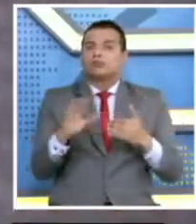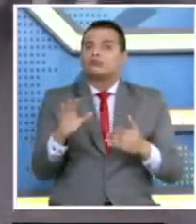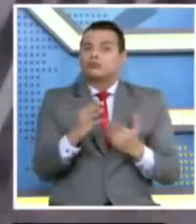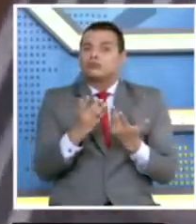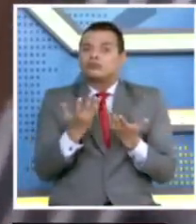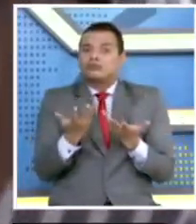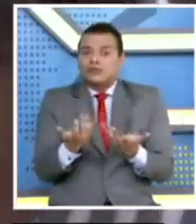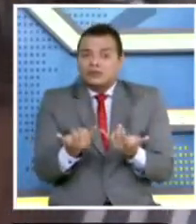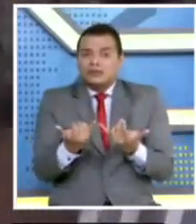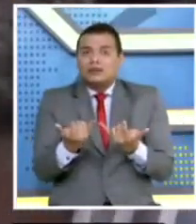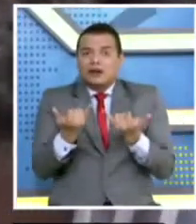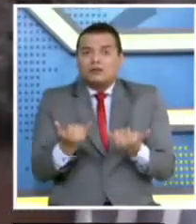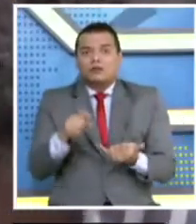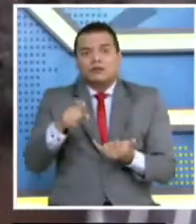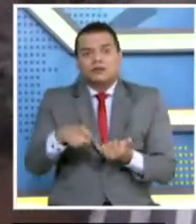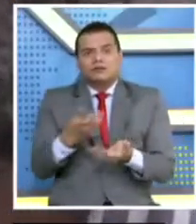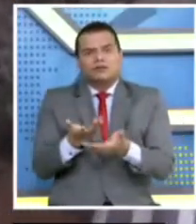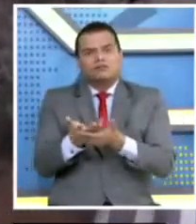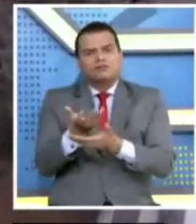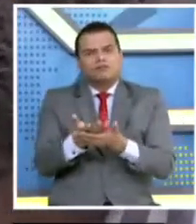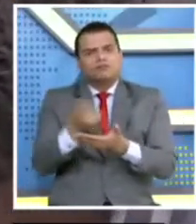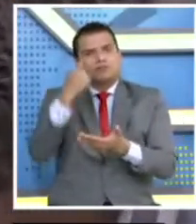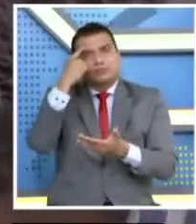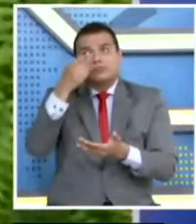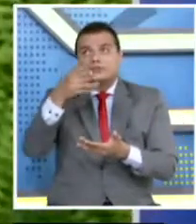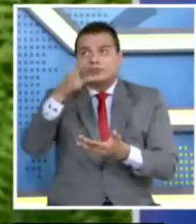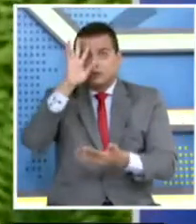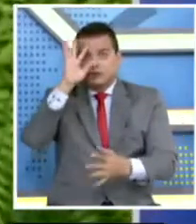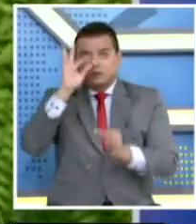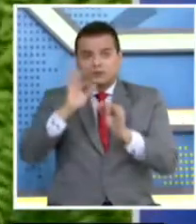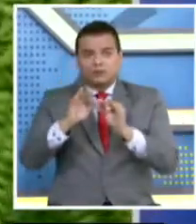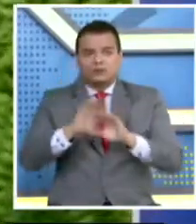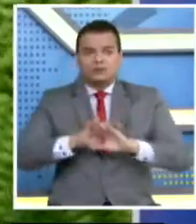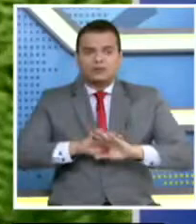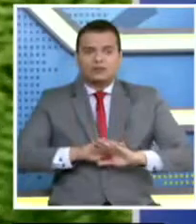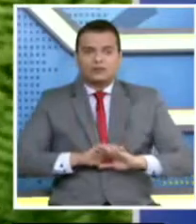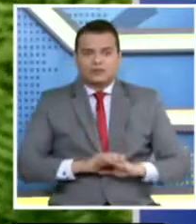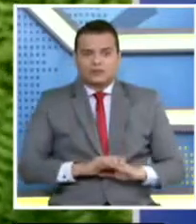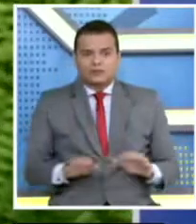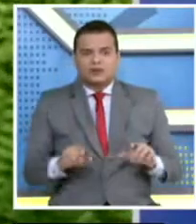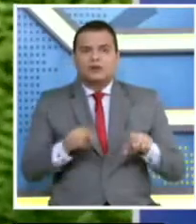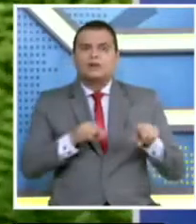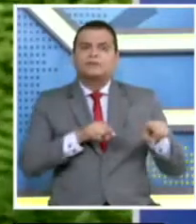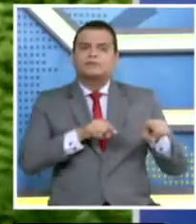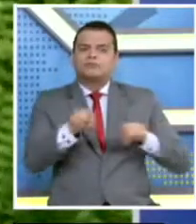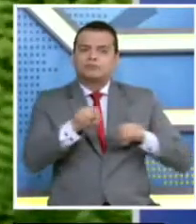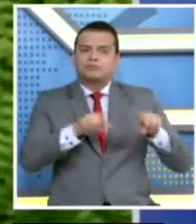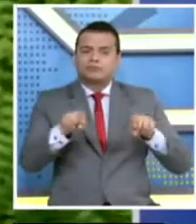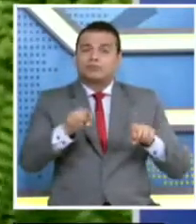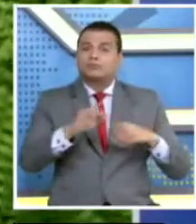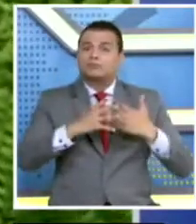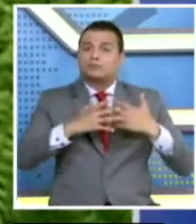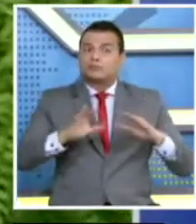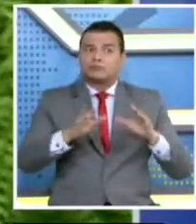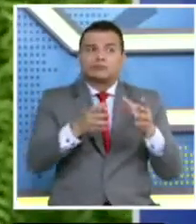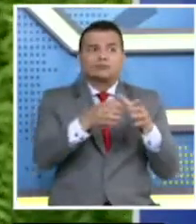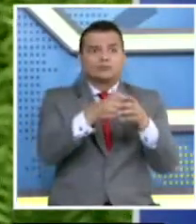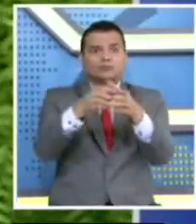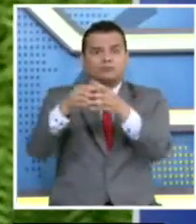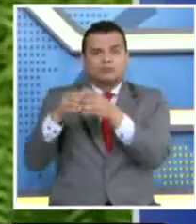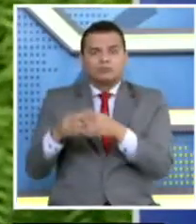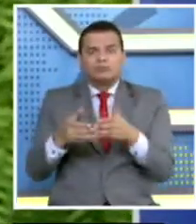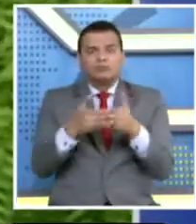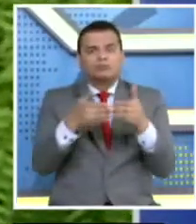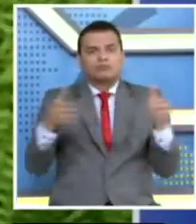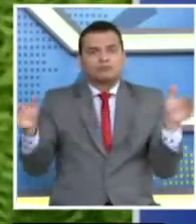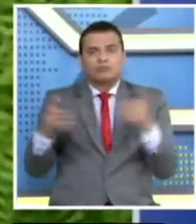necesitan con urgencia un apoyo espiritual, un espacio para reencontrarse con Dios. Ya cuando comienzan a abrirse los distintos sectores, pensamos